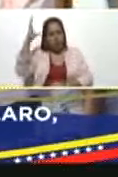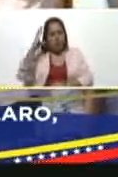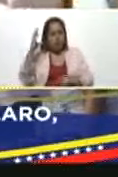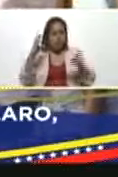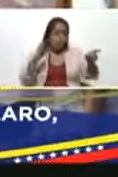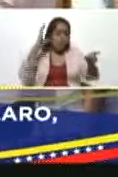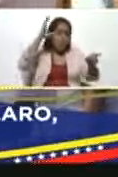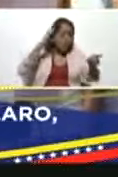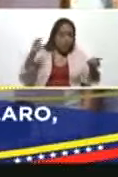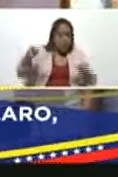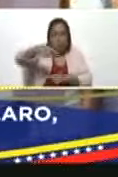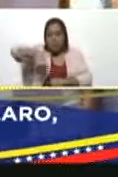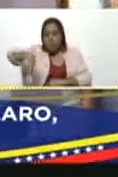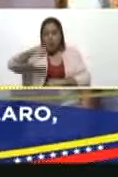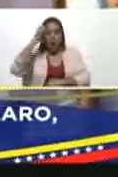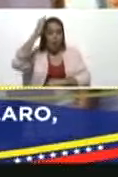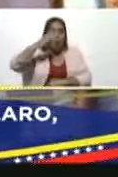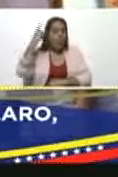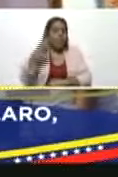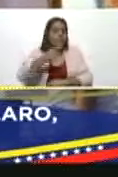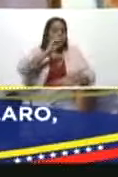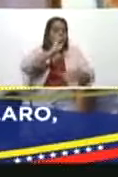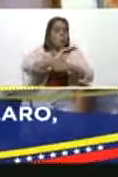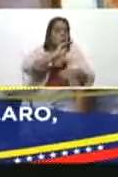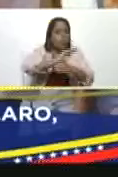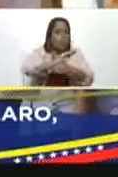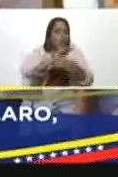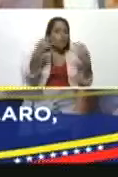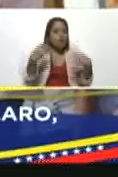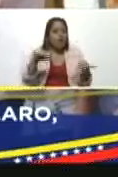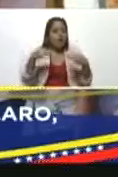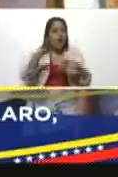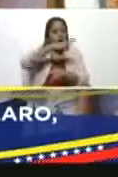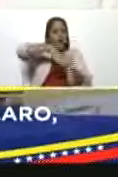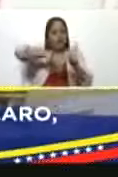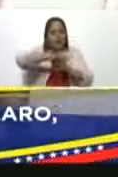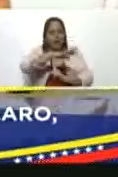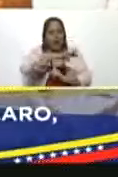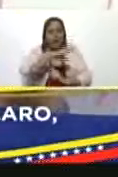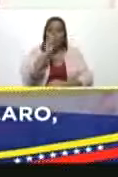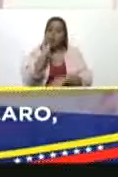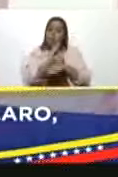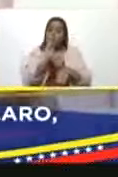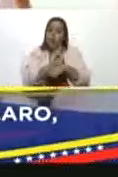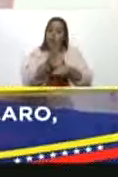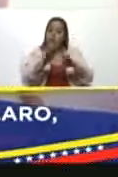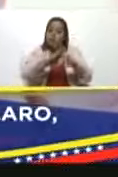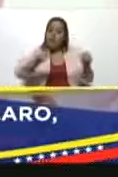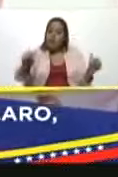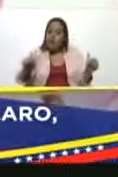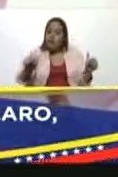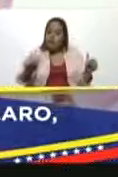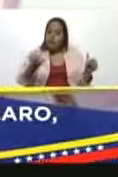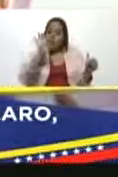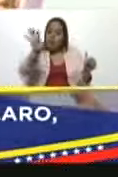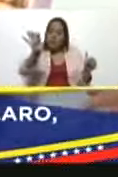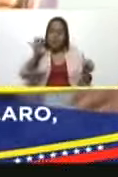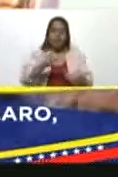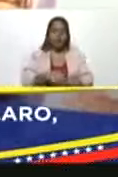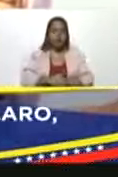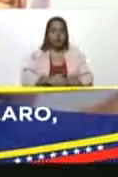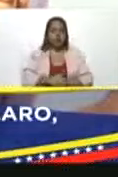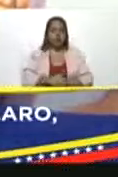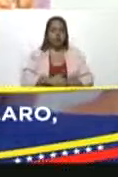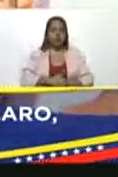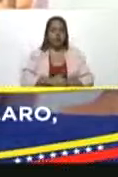con nuestra conciencia, cuidemos la naturaleza. Cuidemos nuestra tierra, nuestra patria. Por